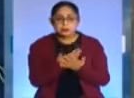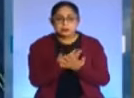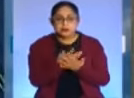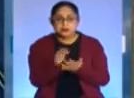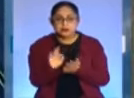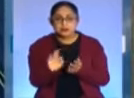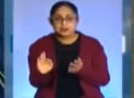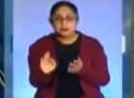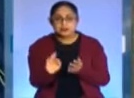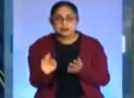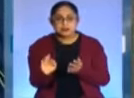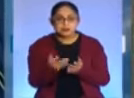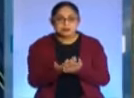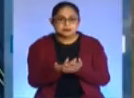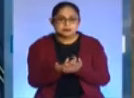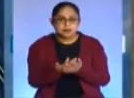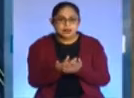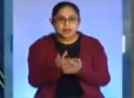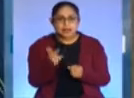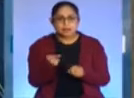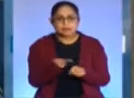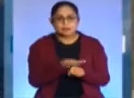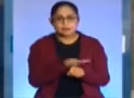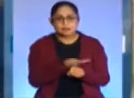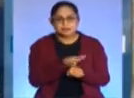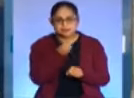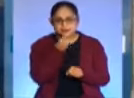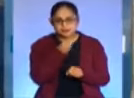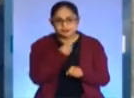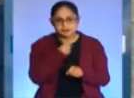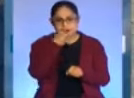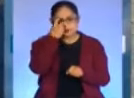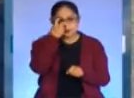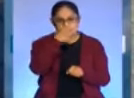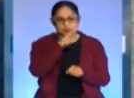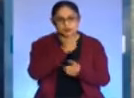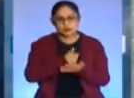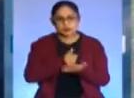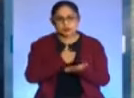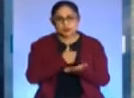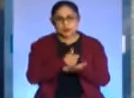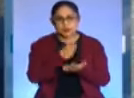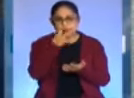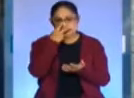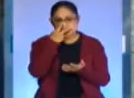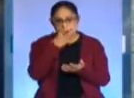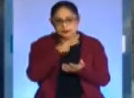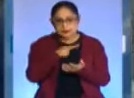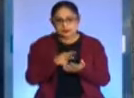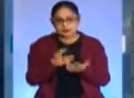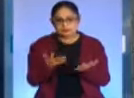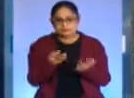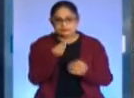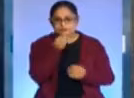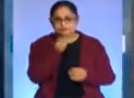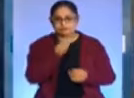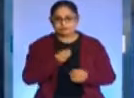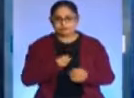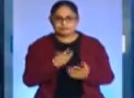fecha. Se nos pasó cuando tuvimos que viajar a la Ciudad de México y ya cuando viajamos fue que la fecha estaba aquí como